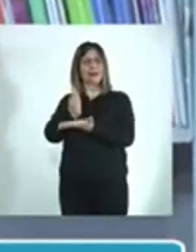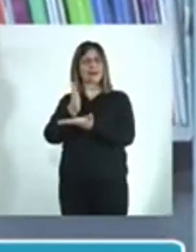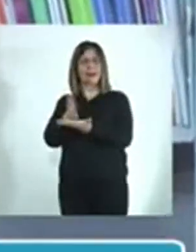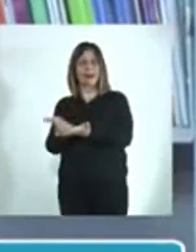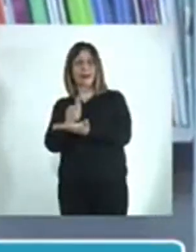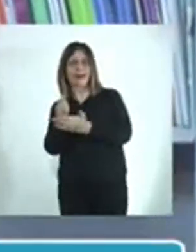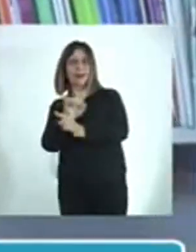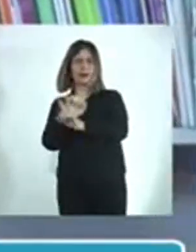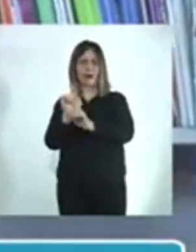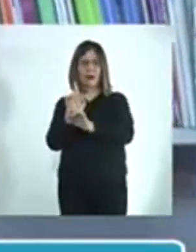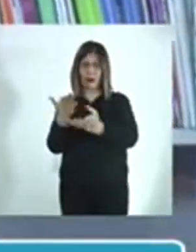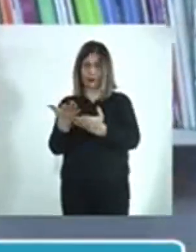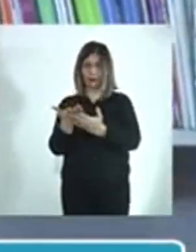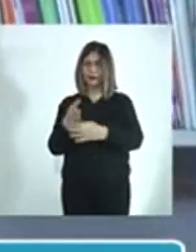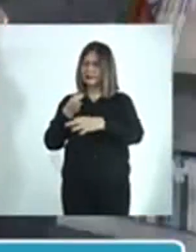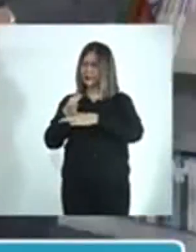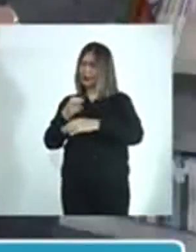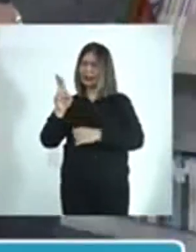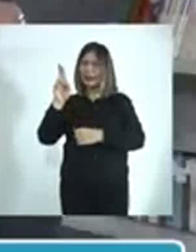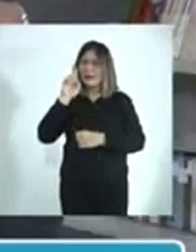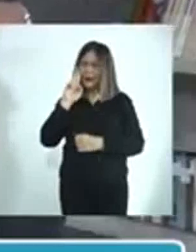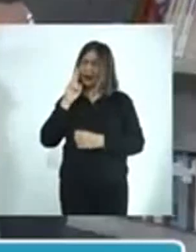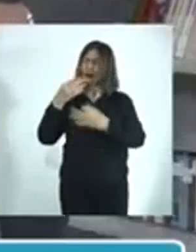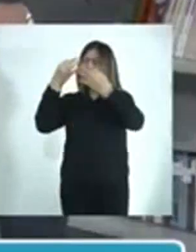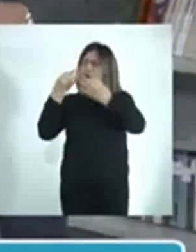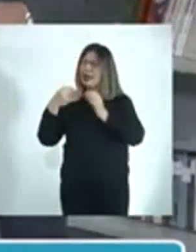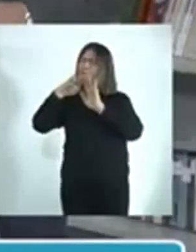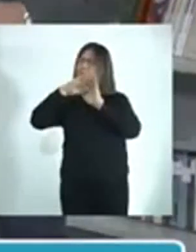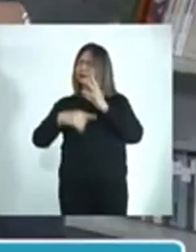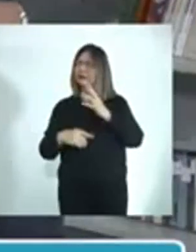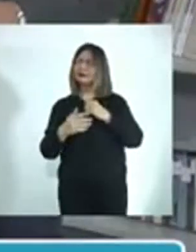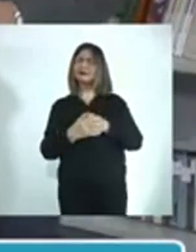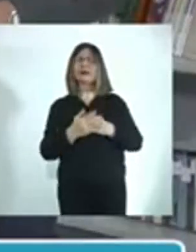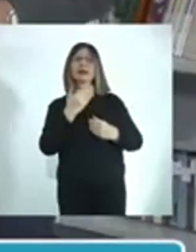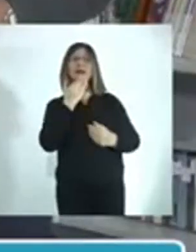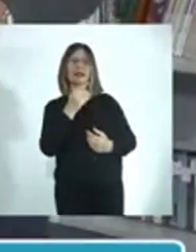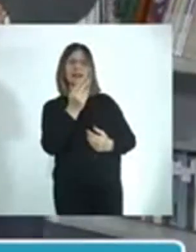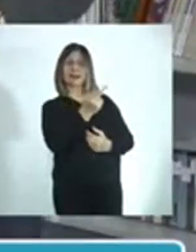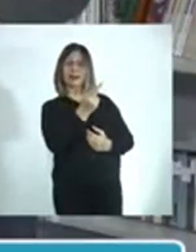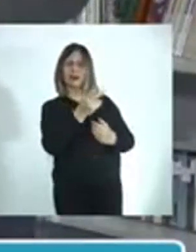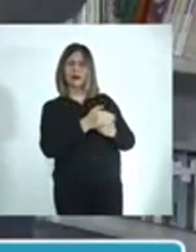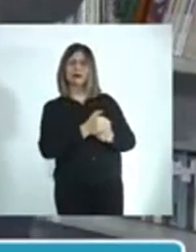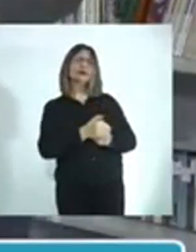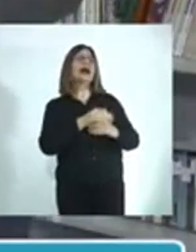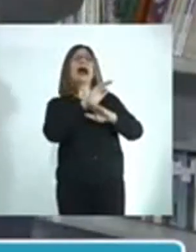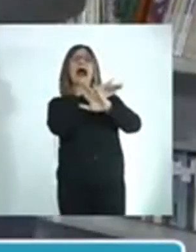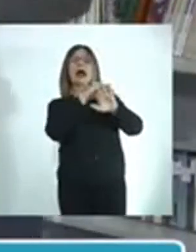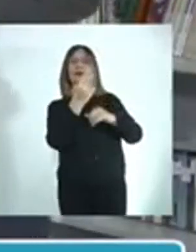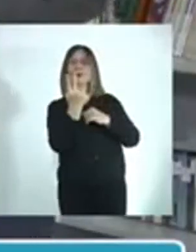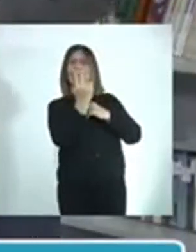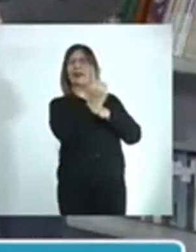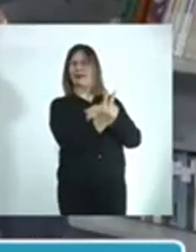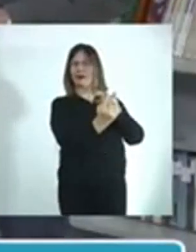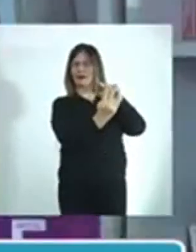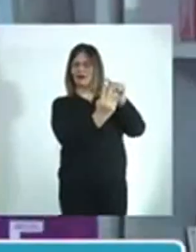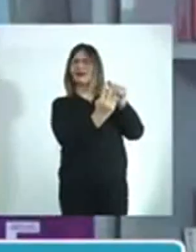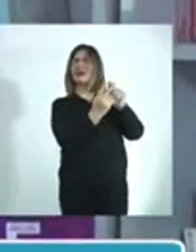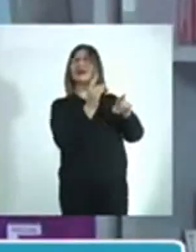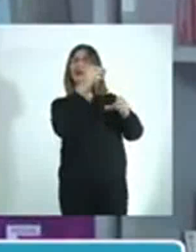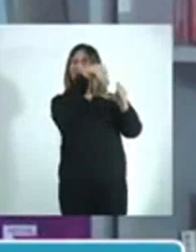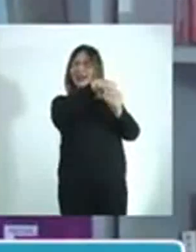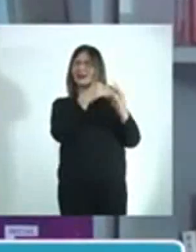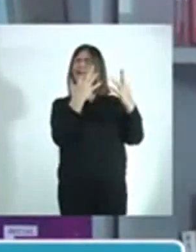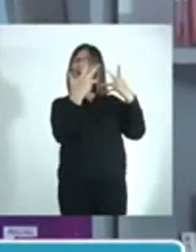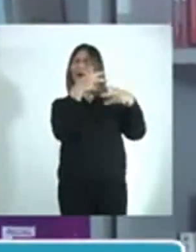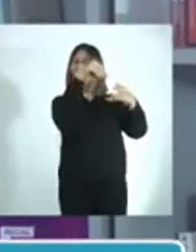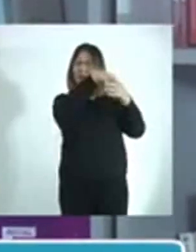voluntad, las virtudes. Las buenas acciones, ¿no? Agradecemos a Ariadna y a Nicole, estas alumnas que estuvieron trabajando dentro del programa,